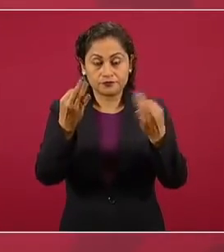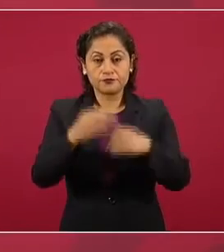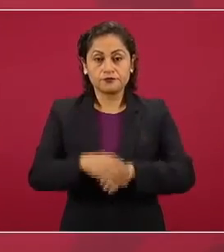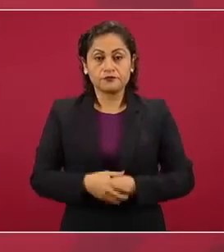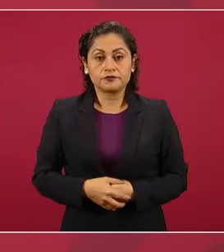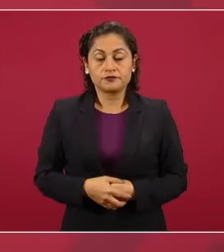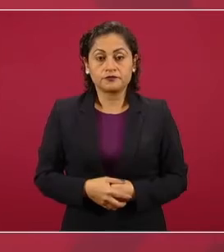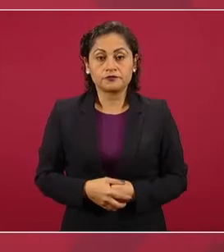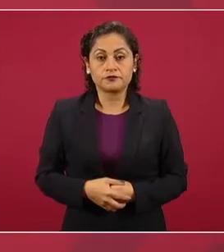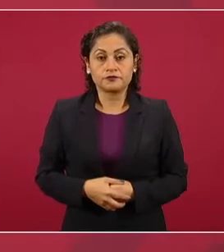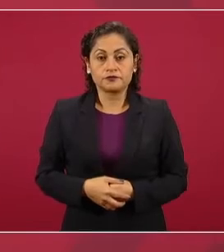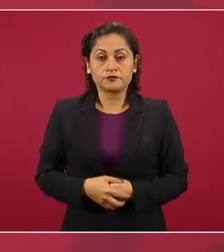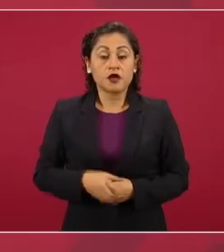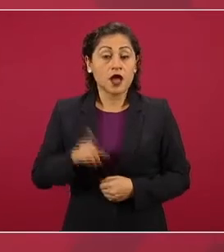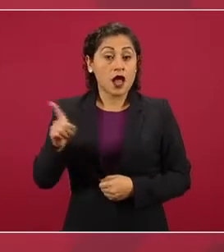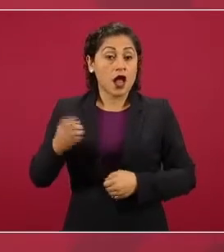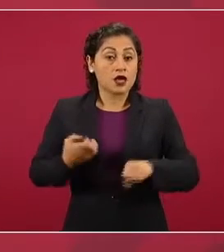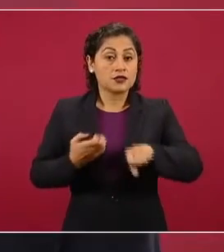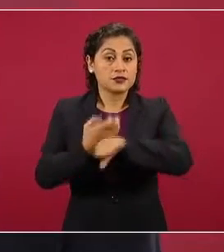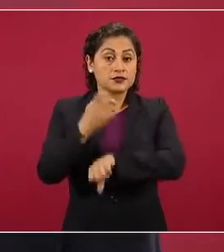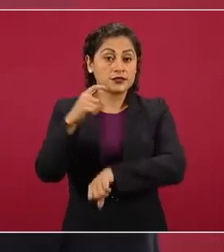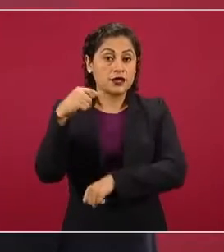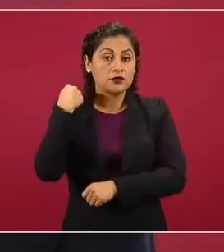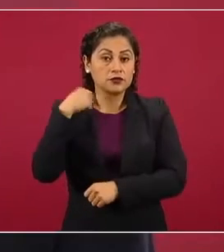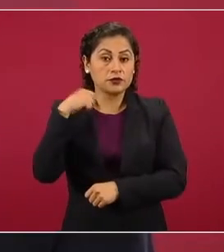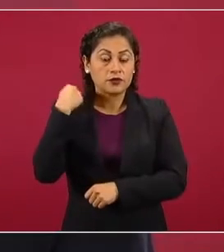el caso de Tabasco ahora la